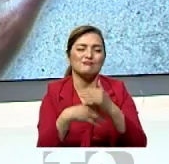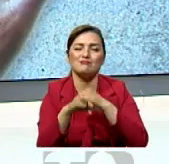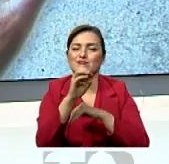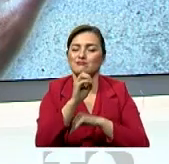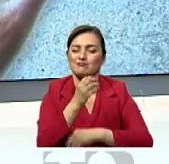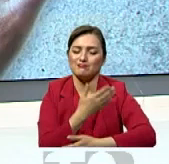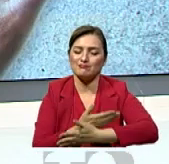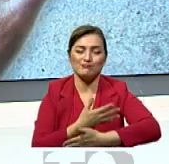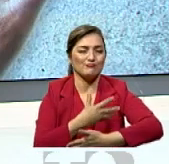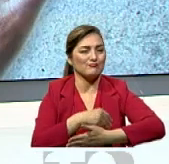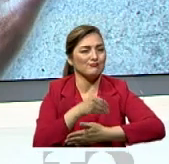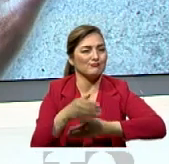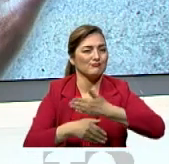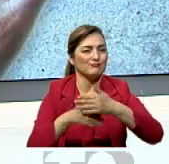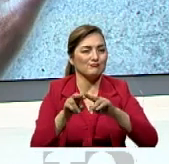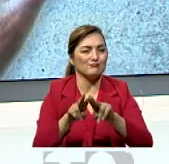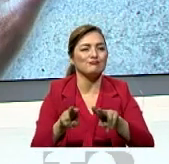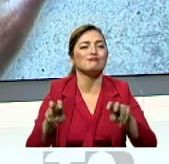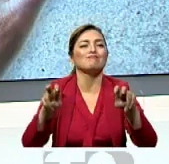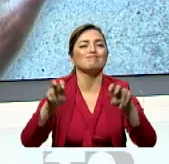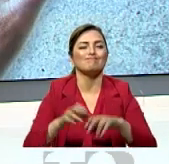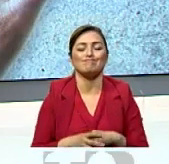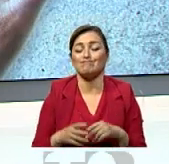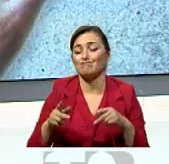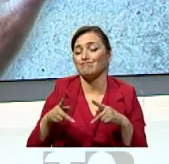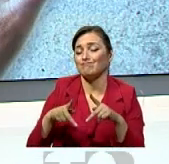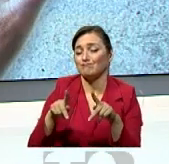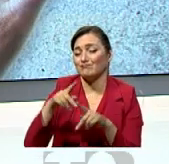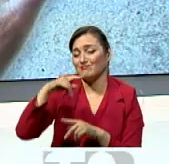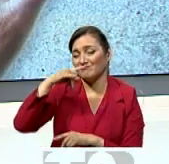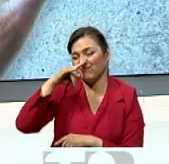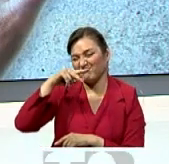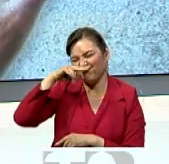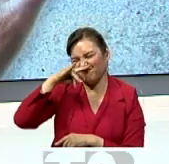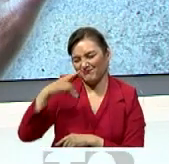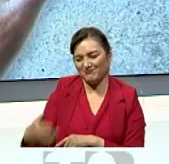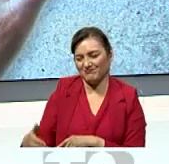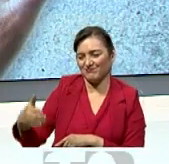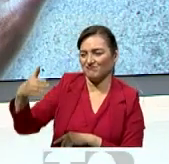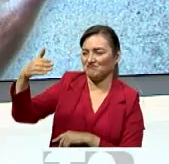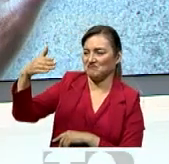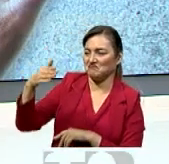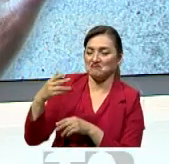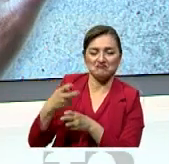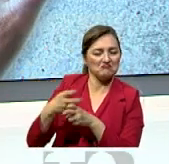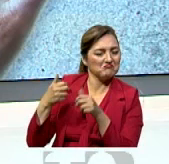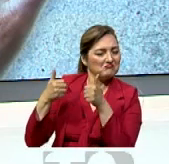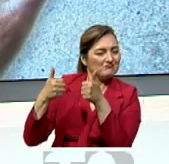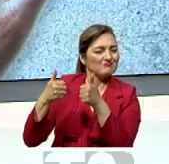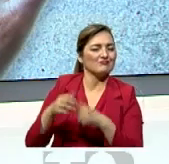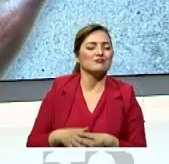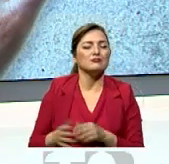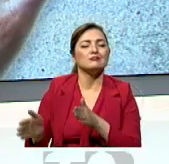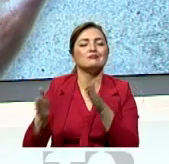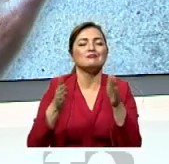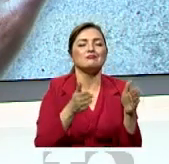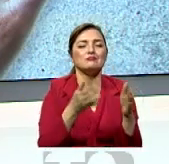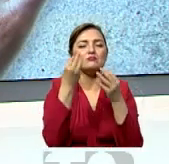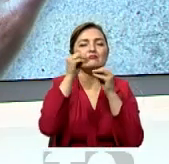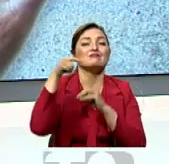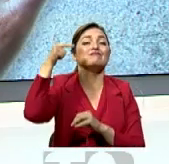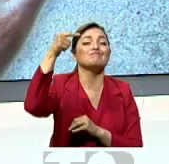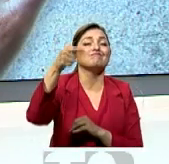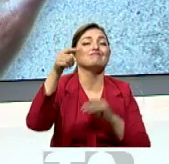La lactancia es un proceso natural que permite a los pequeños un crecimiento adecuado. Y ahora les contamos que desde el